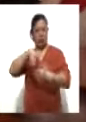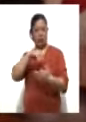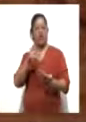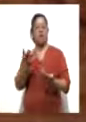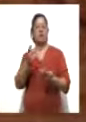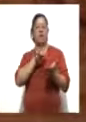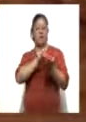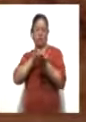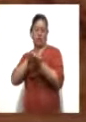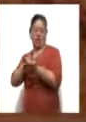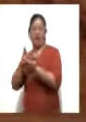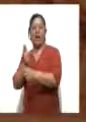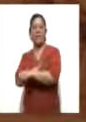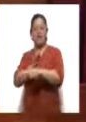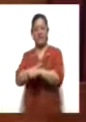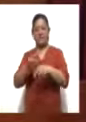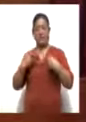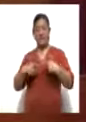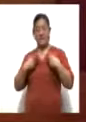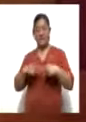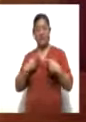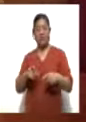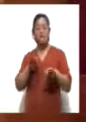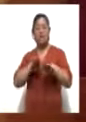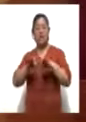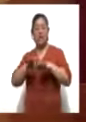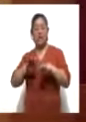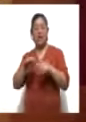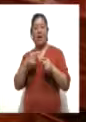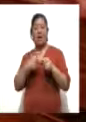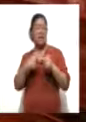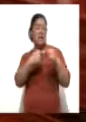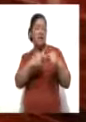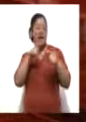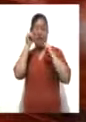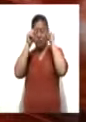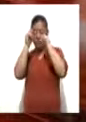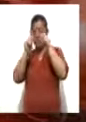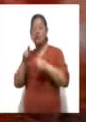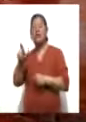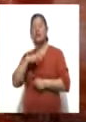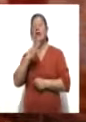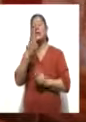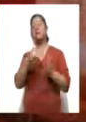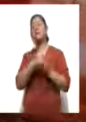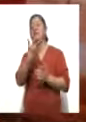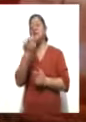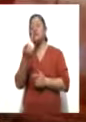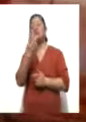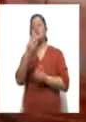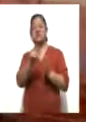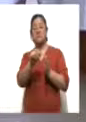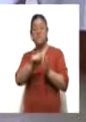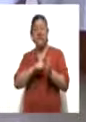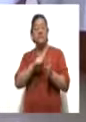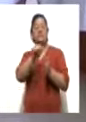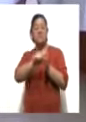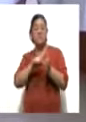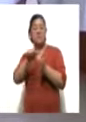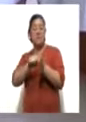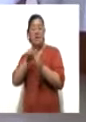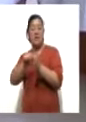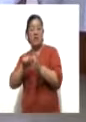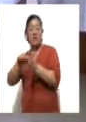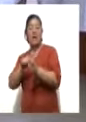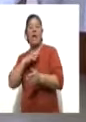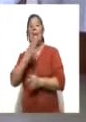guías y trabajadores de hoteles del estado, quienes recibirán 3.500 pesos durante 3 meses, con la finalidad de contribuir a